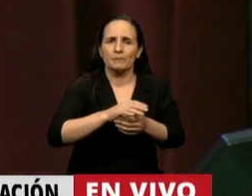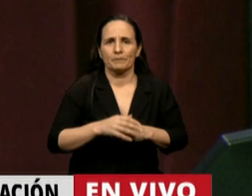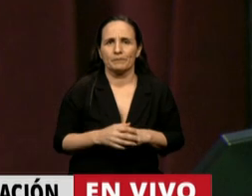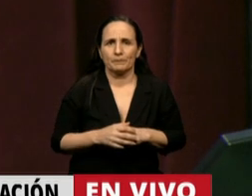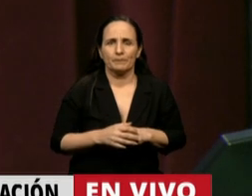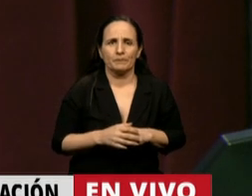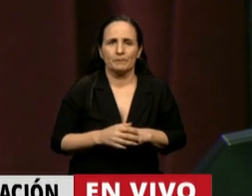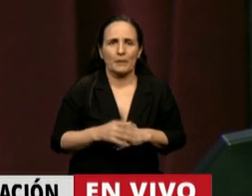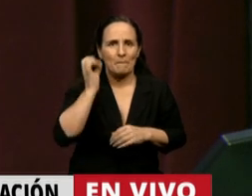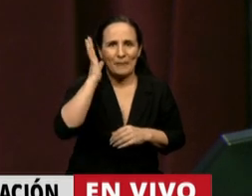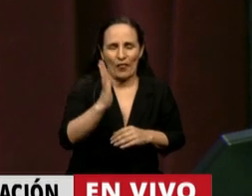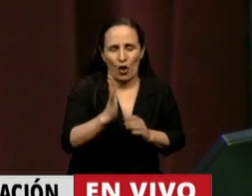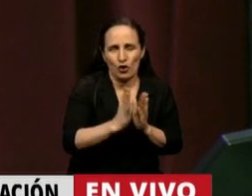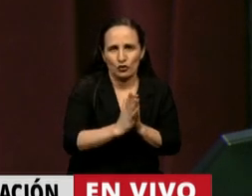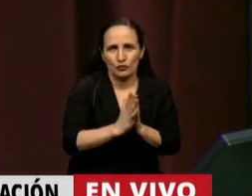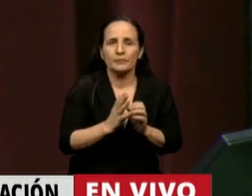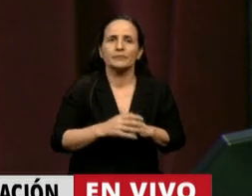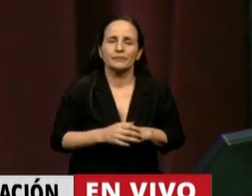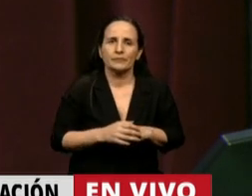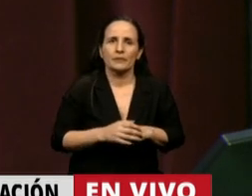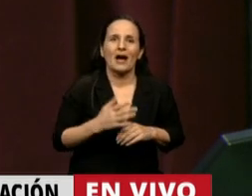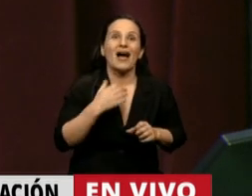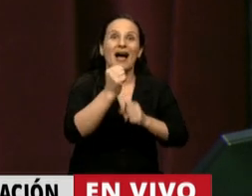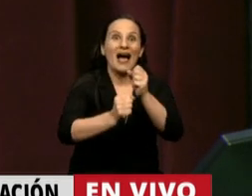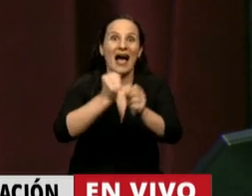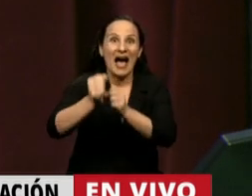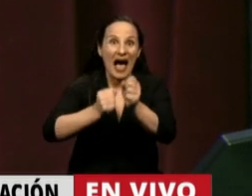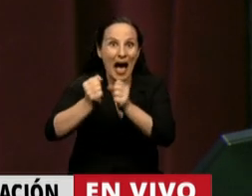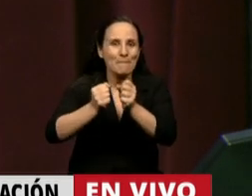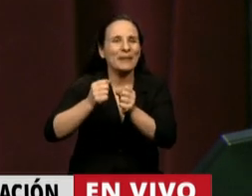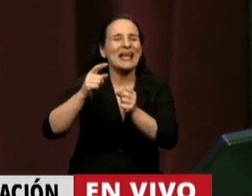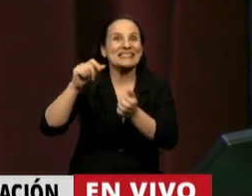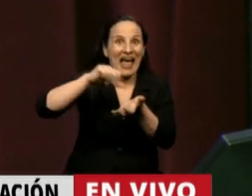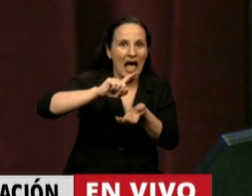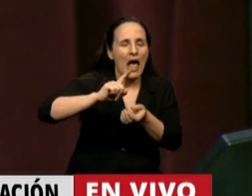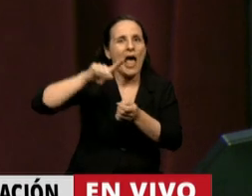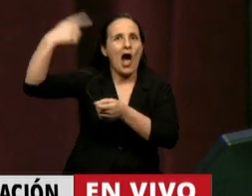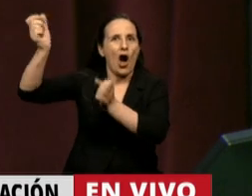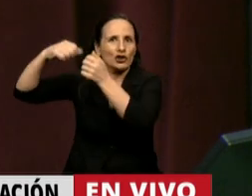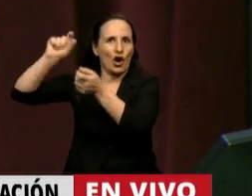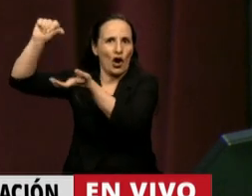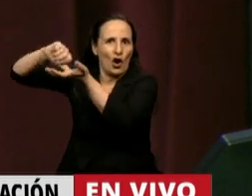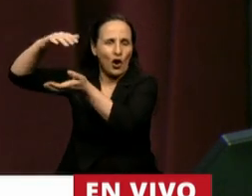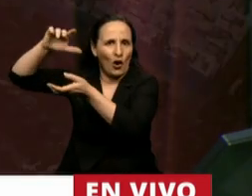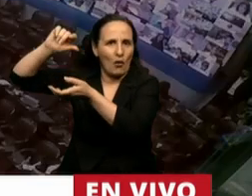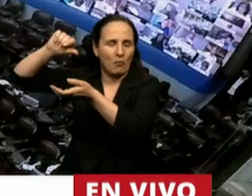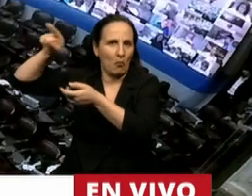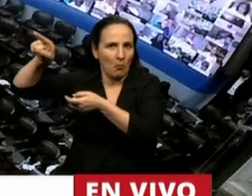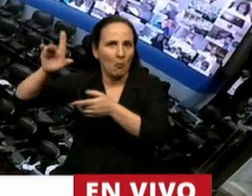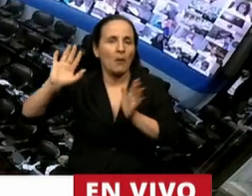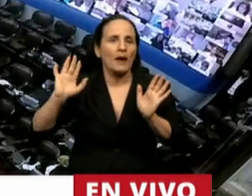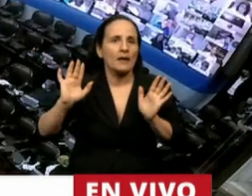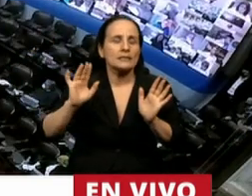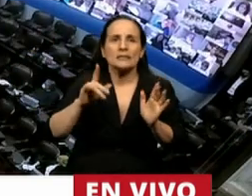a perdón eh a empresas domiciliadas en guaridas Fiscales sí